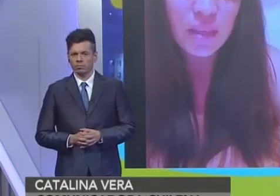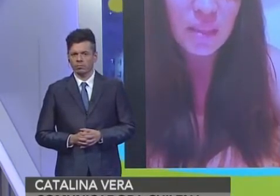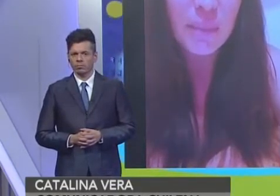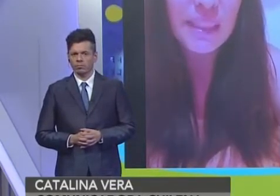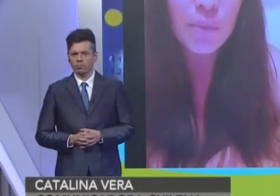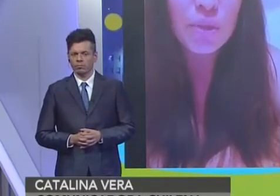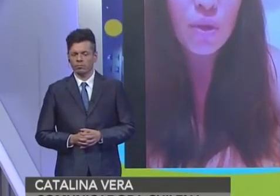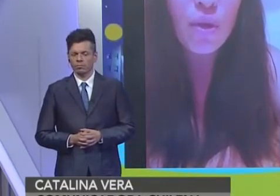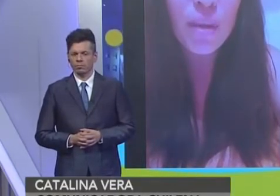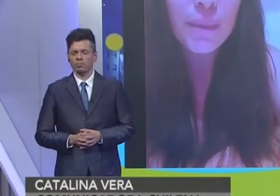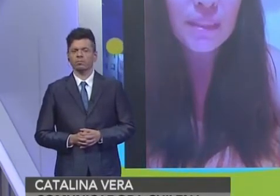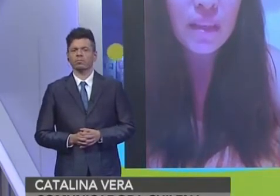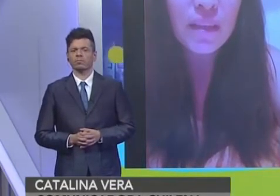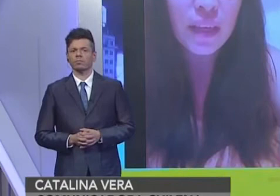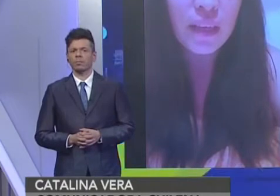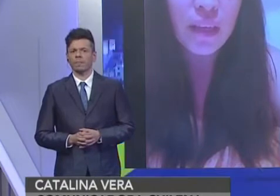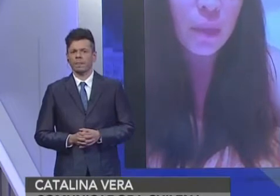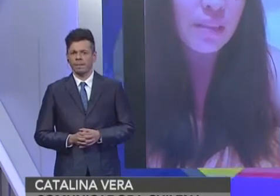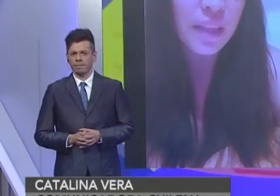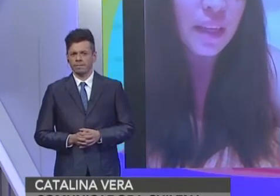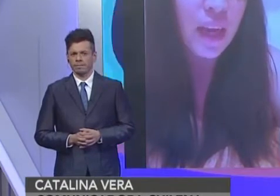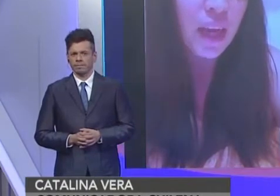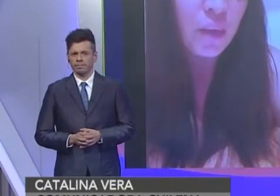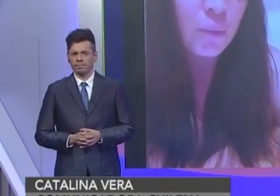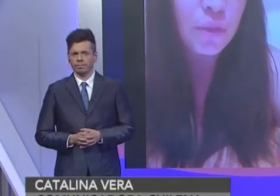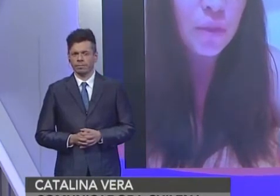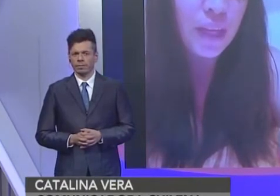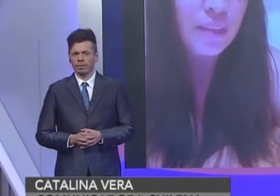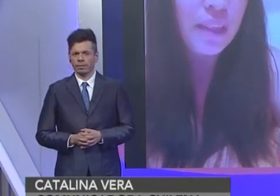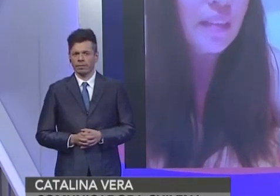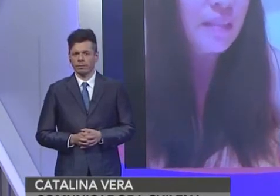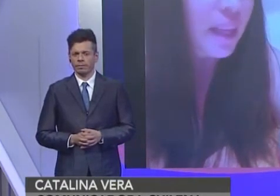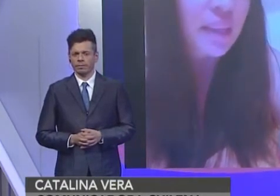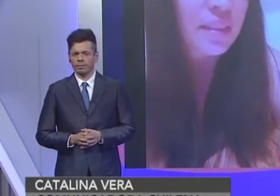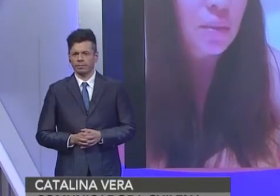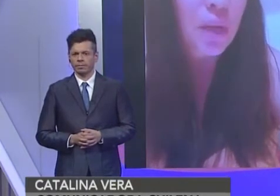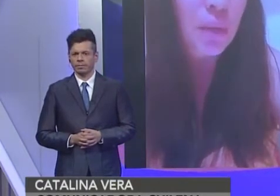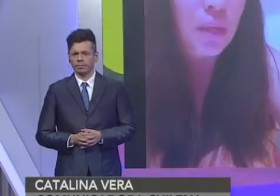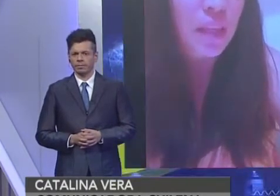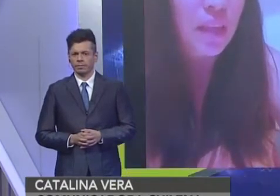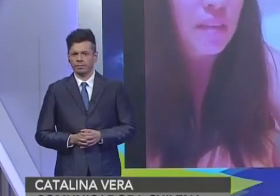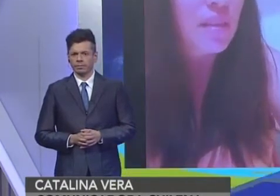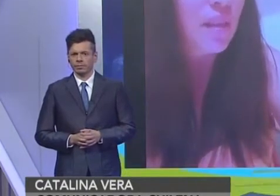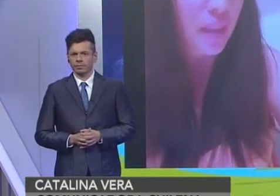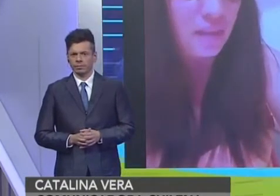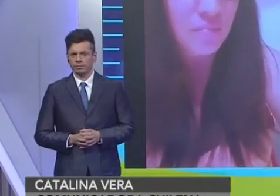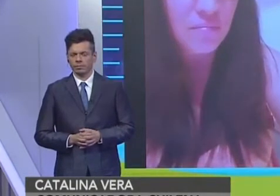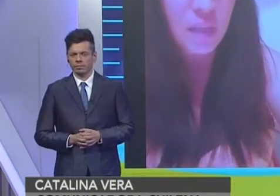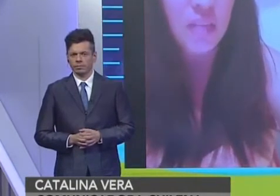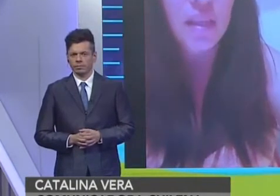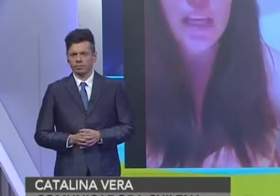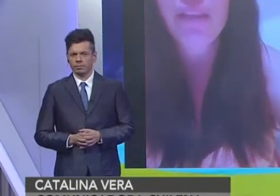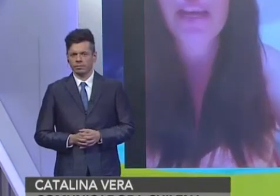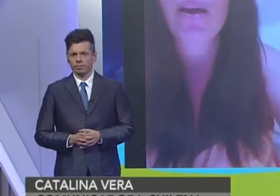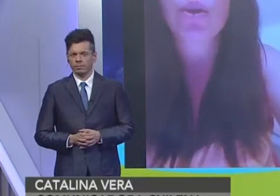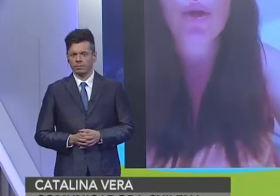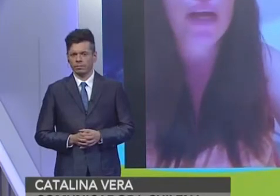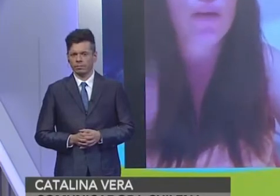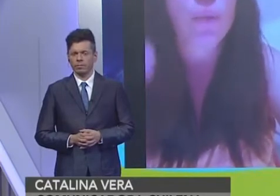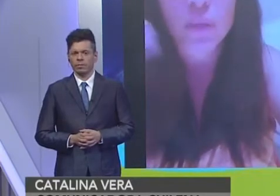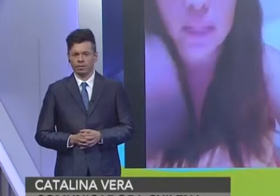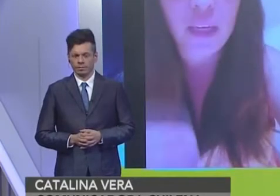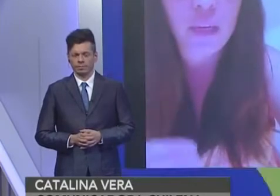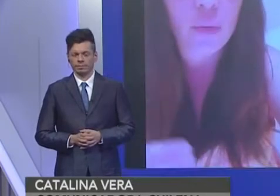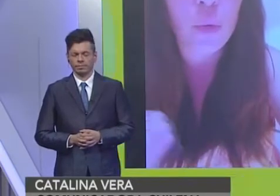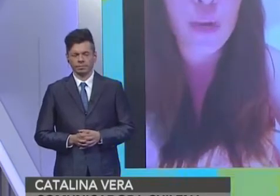Sí, depende mucho, obviamente, de la cuarentena que hagan. Cuando llegan, tienen que hacer una cuarentena de 15 días. Así que les van a otorgar